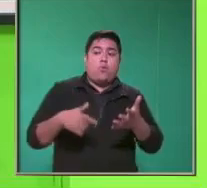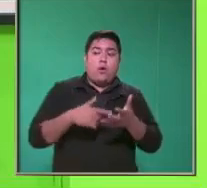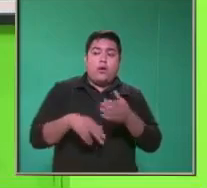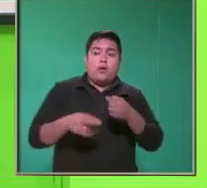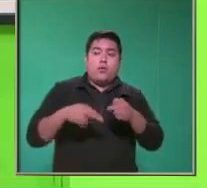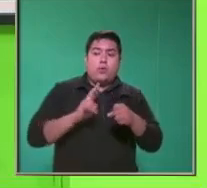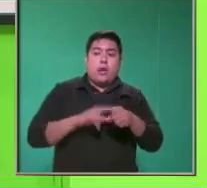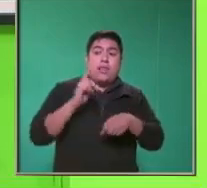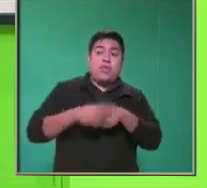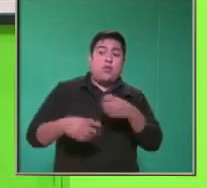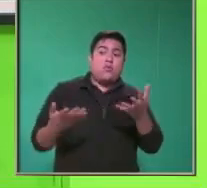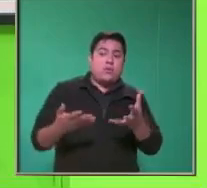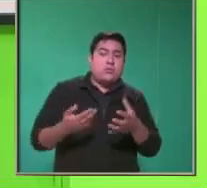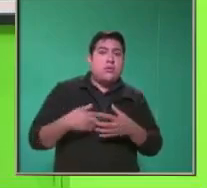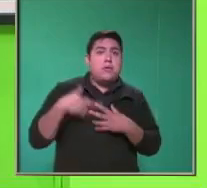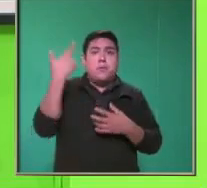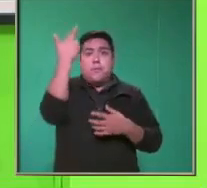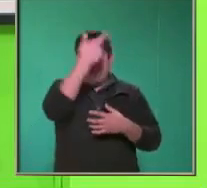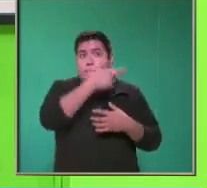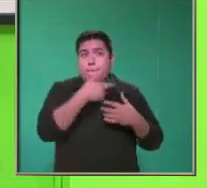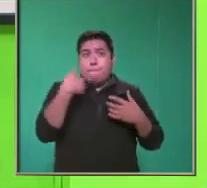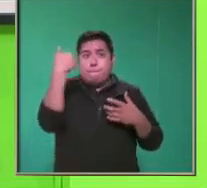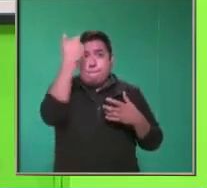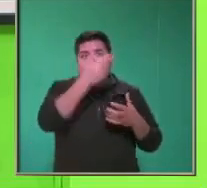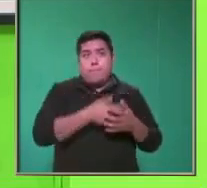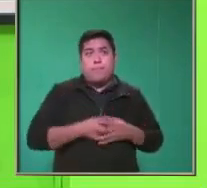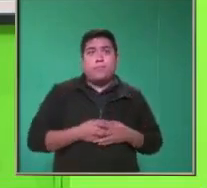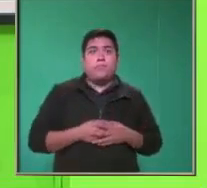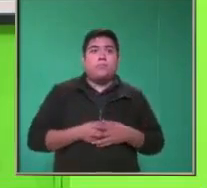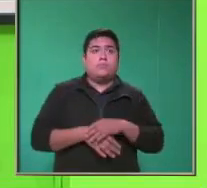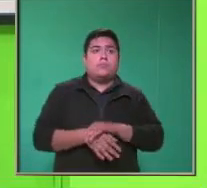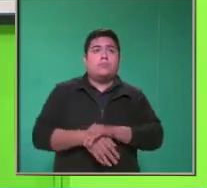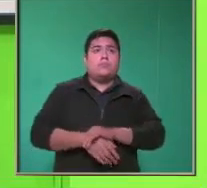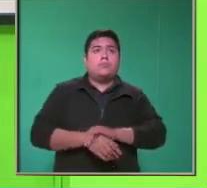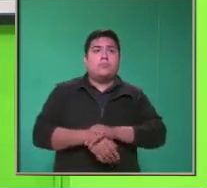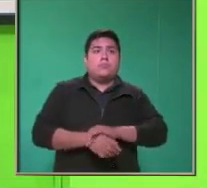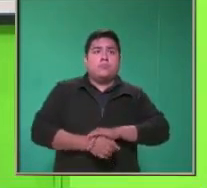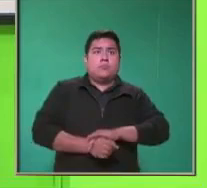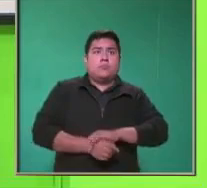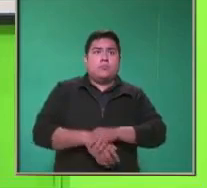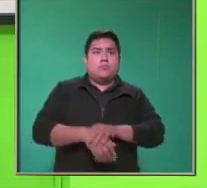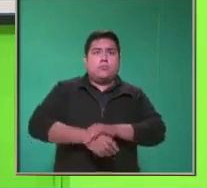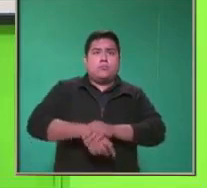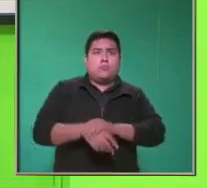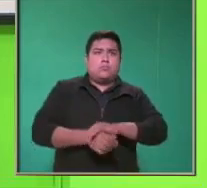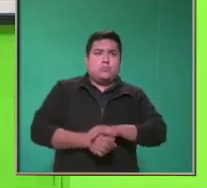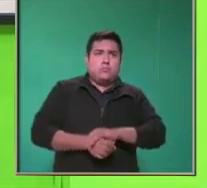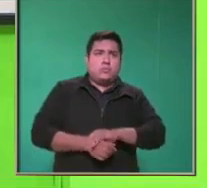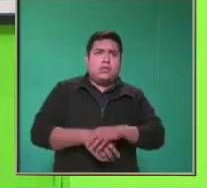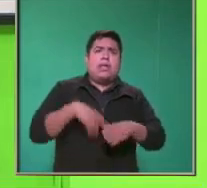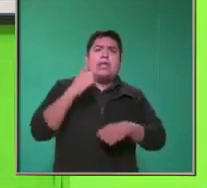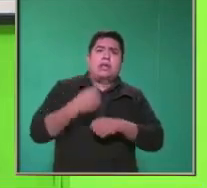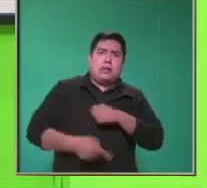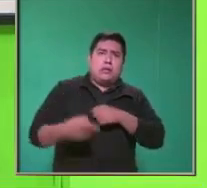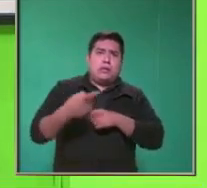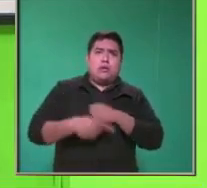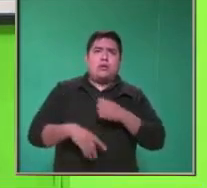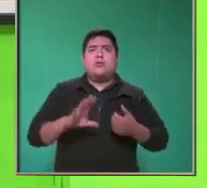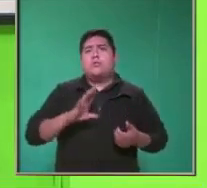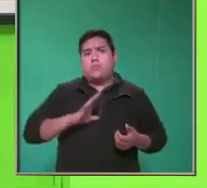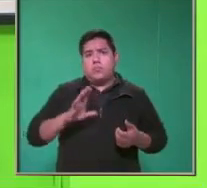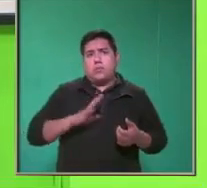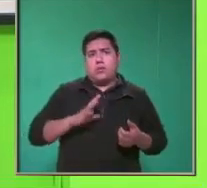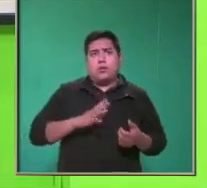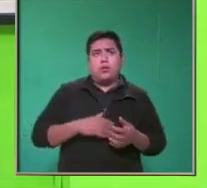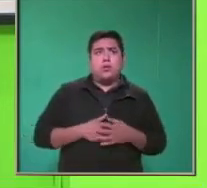de revisarlas. No es posible, es decir, hay afectaciones, aunque cuidemos el